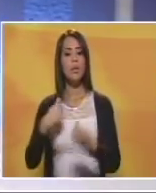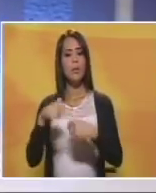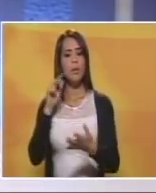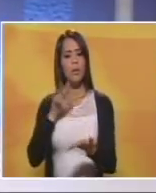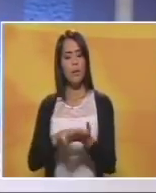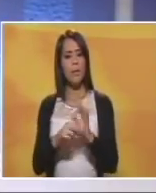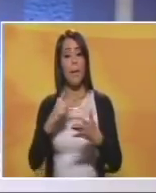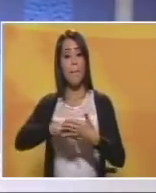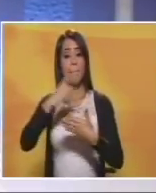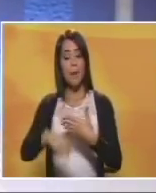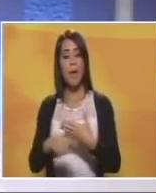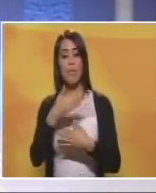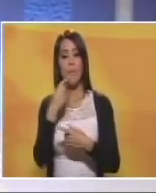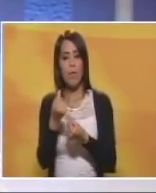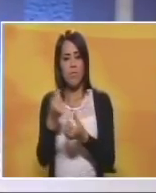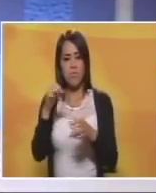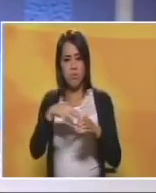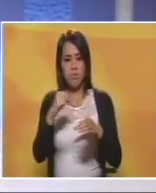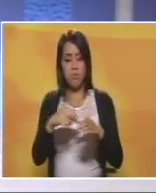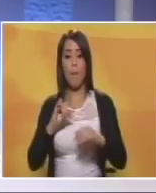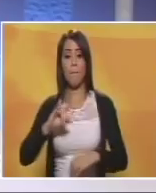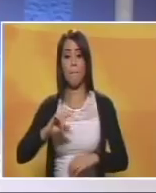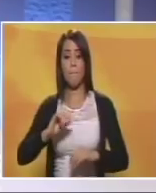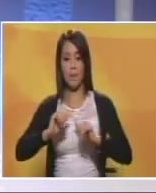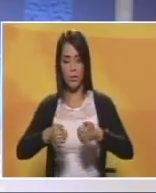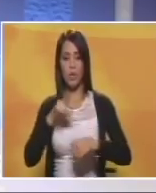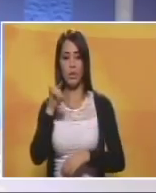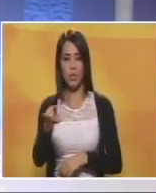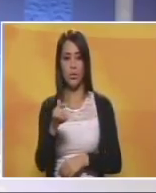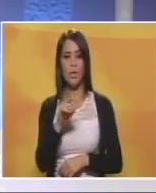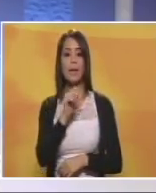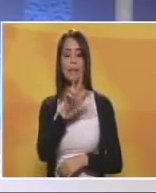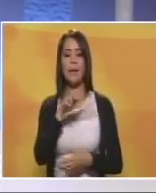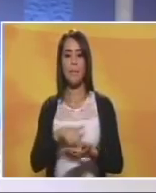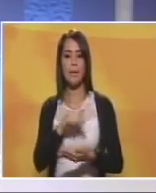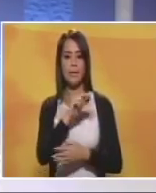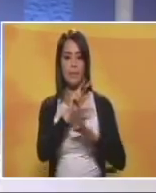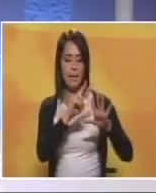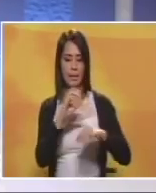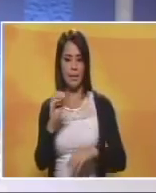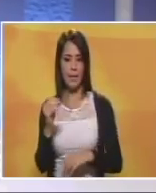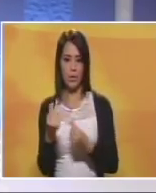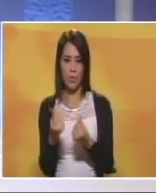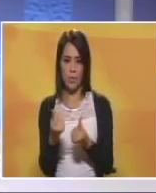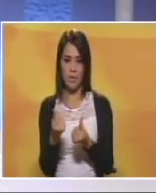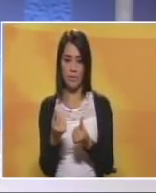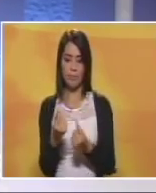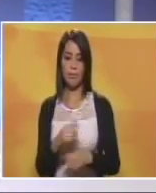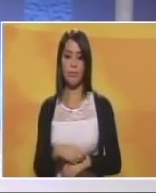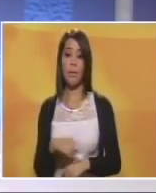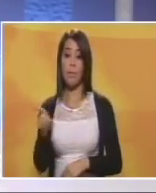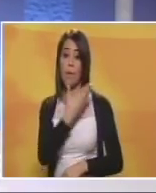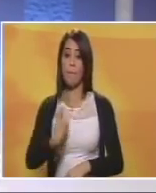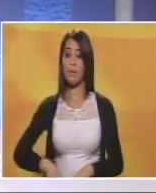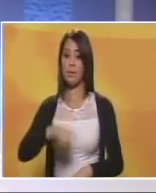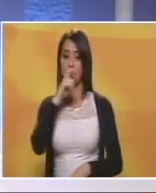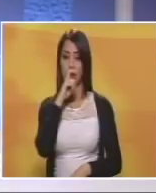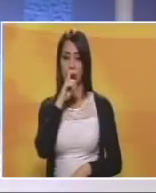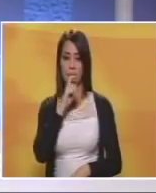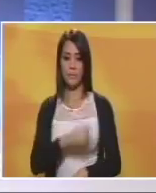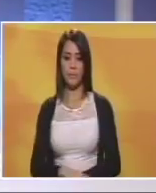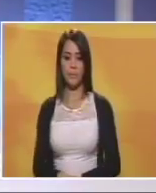certificados del plan de ahorro en oro inició este lunes con la inversión de 3.780 bolívares soberanos por parte del presidente de la República, Nicolás